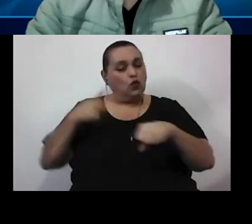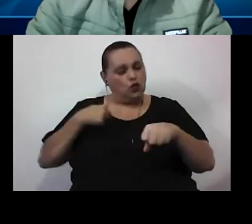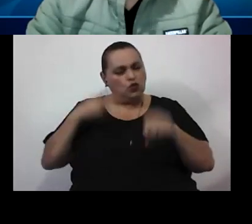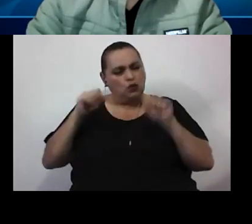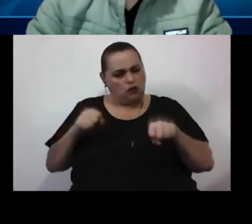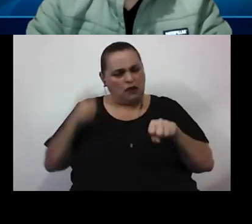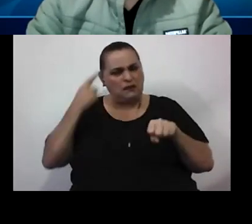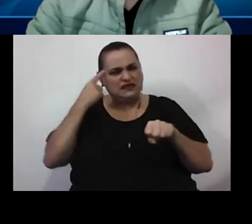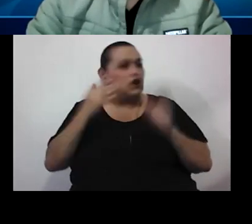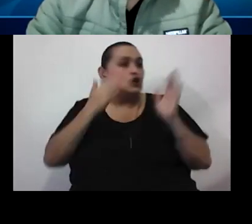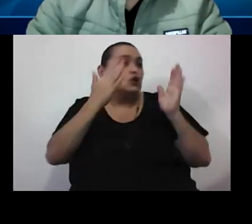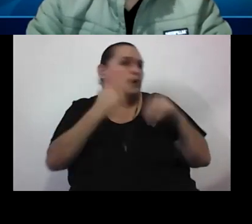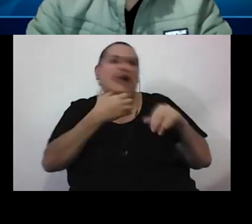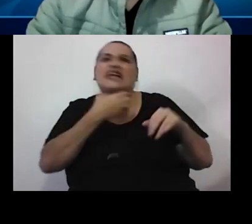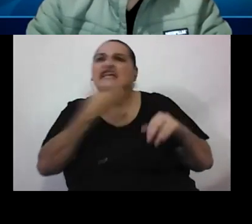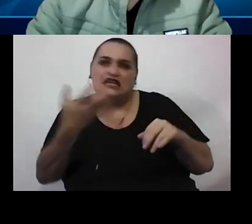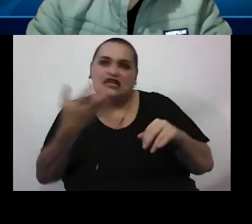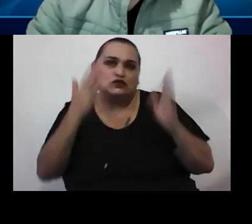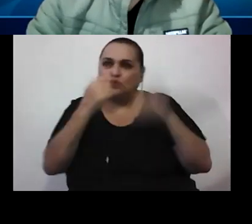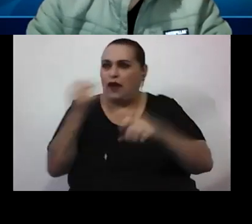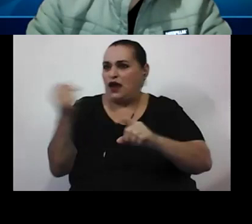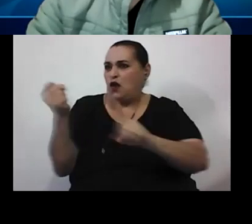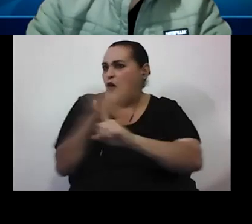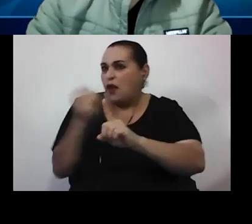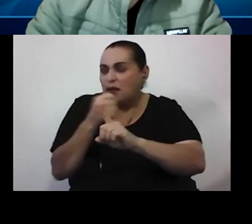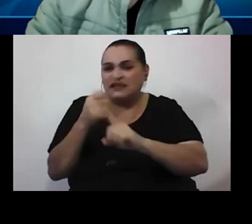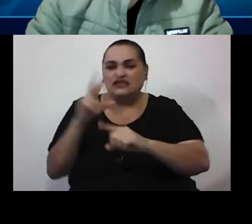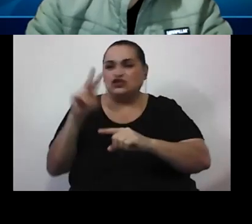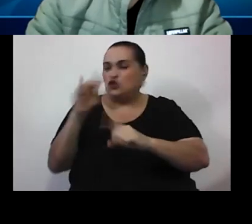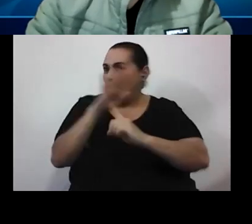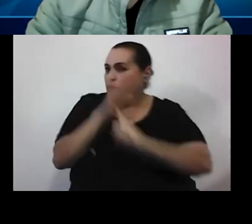hay gritos, no hay golpes, no hay trato humillante,